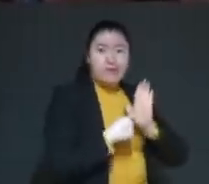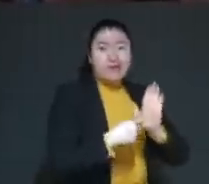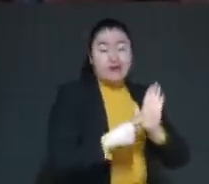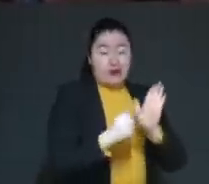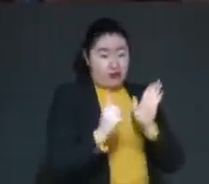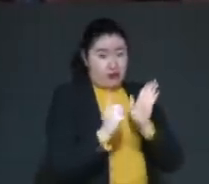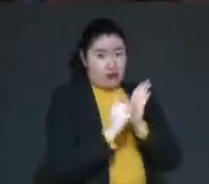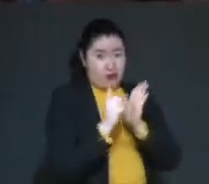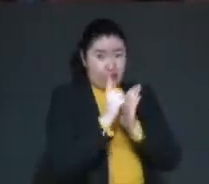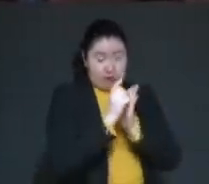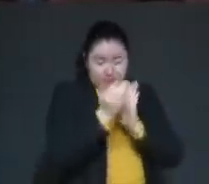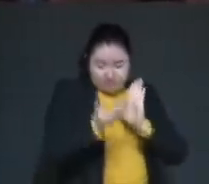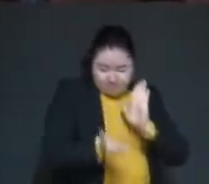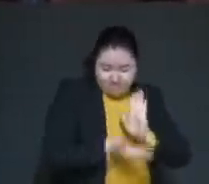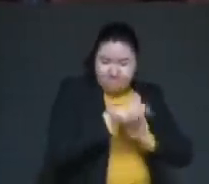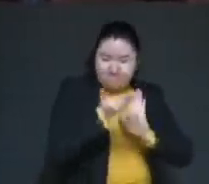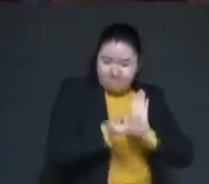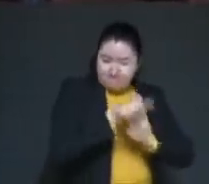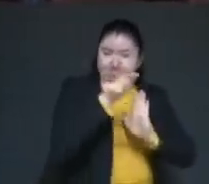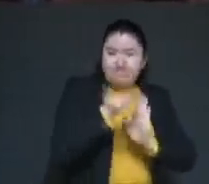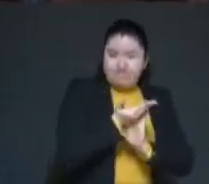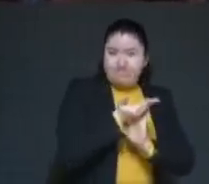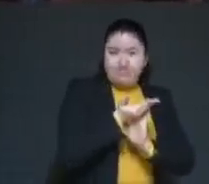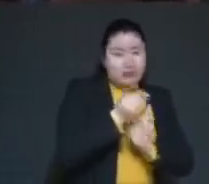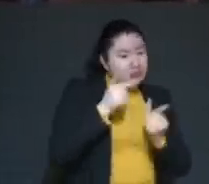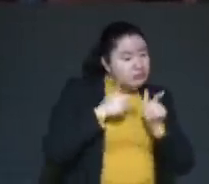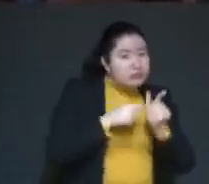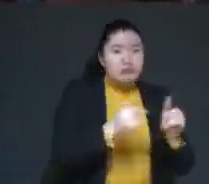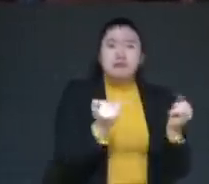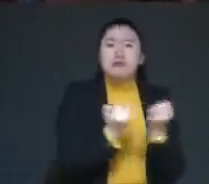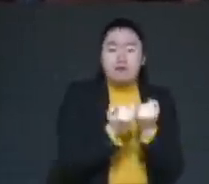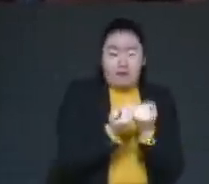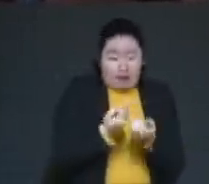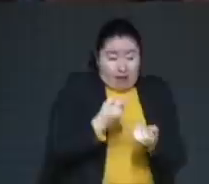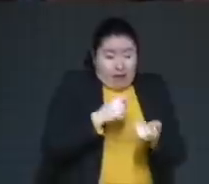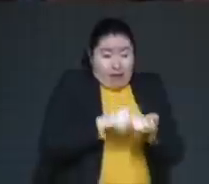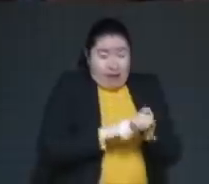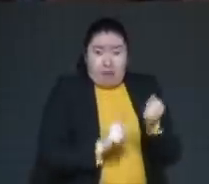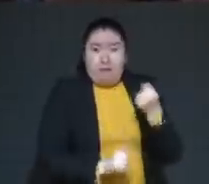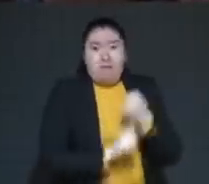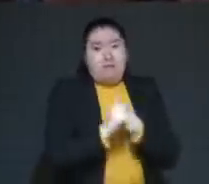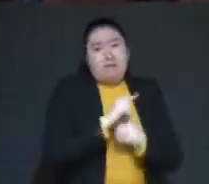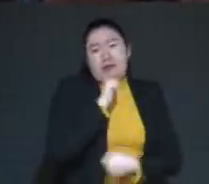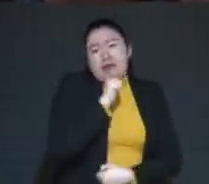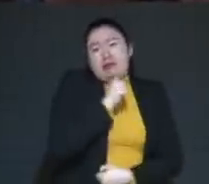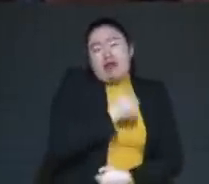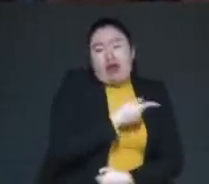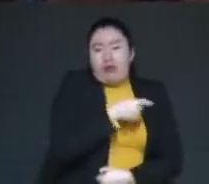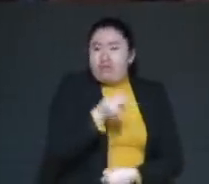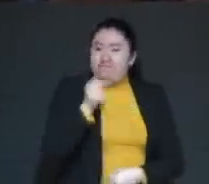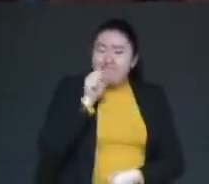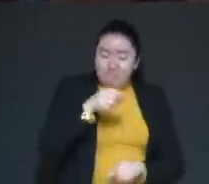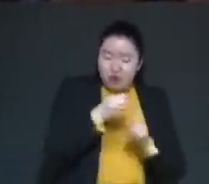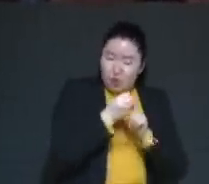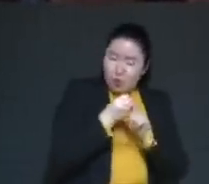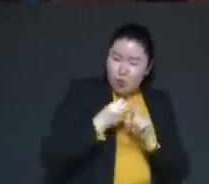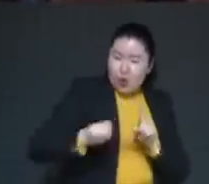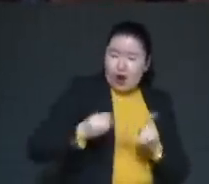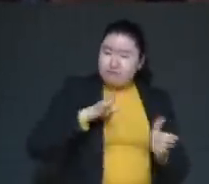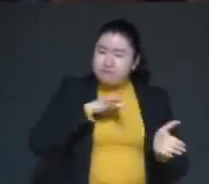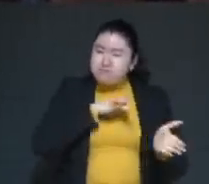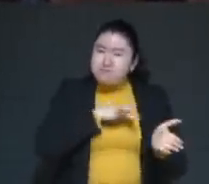permanezca para que sigan organizados y que no haya conflictos dentro de esta unidad habitacional, sino al contrario,